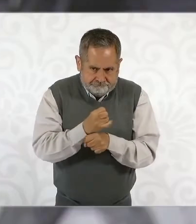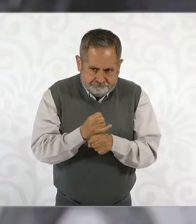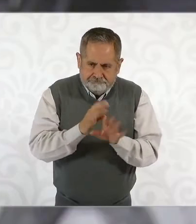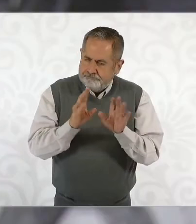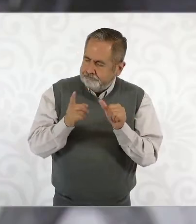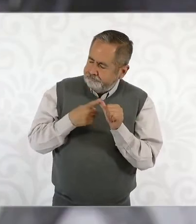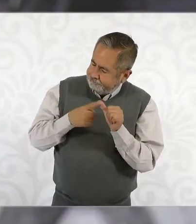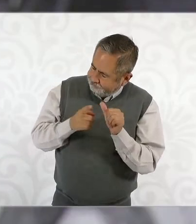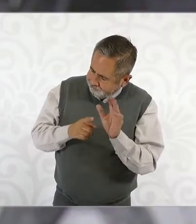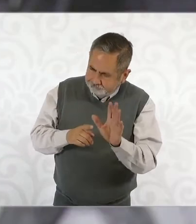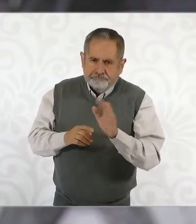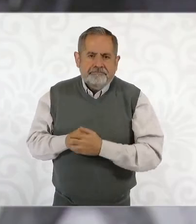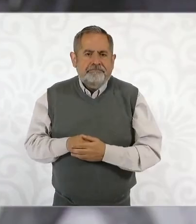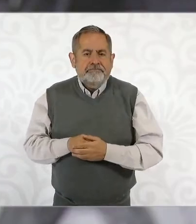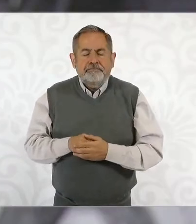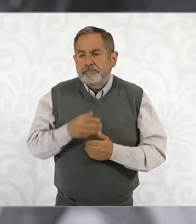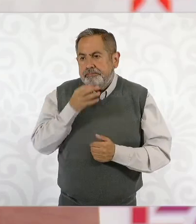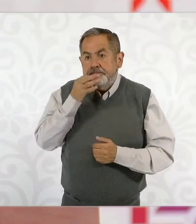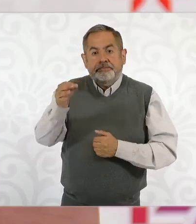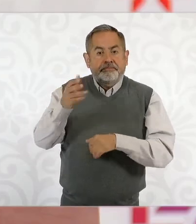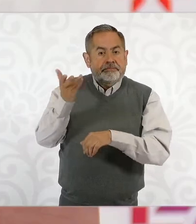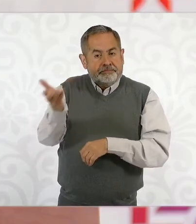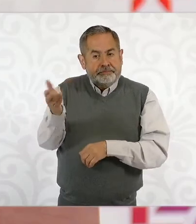porque hay que pedirle a los